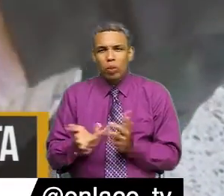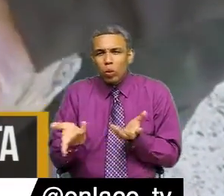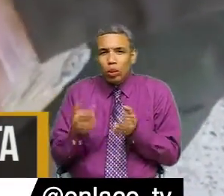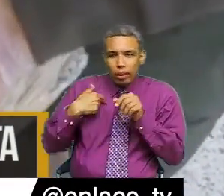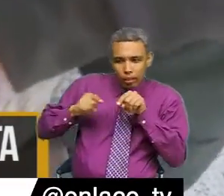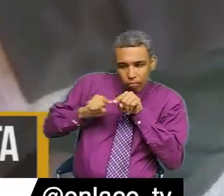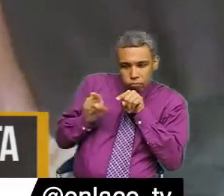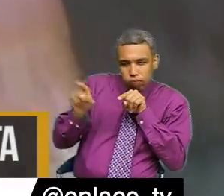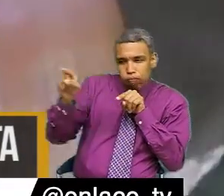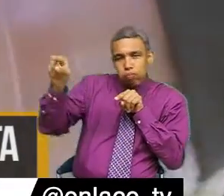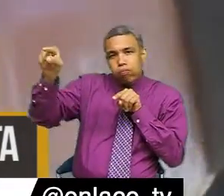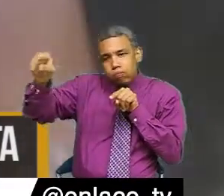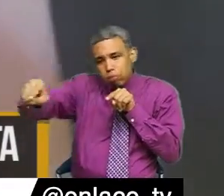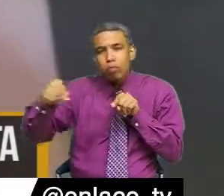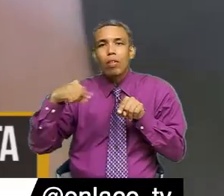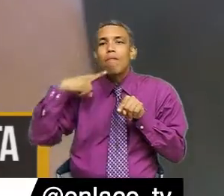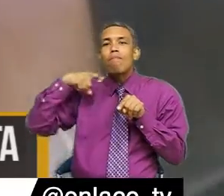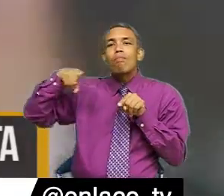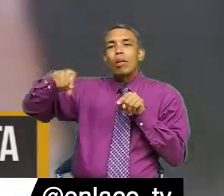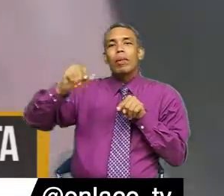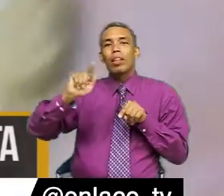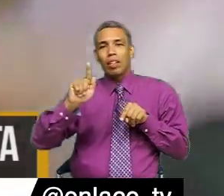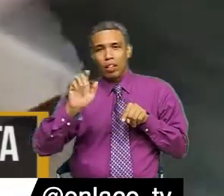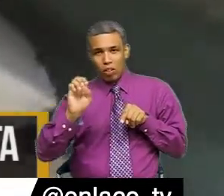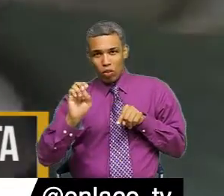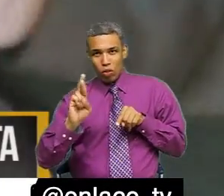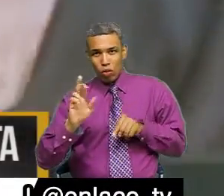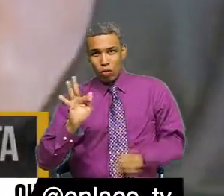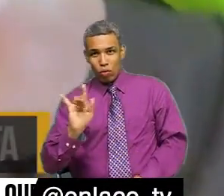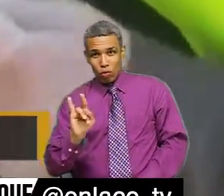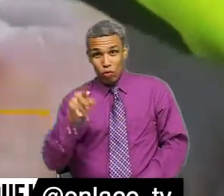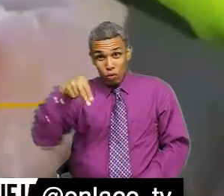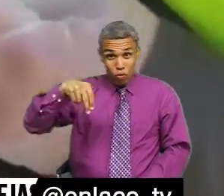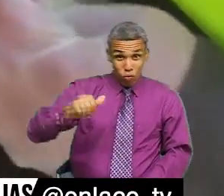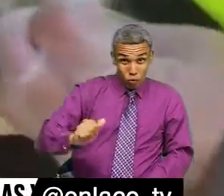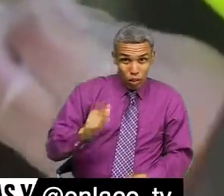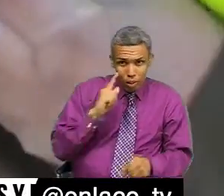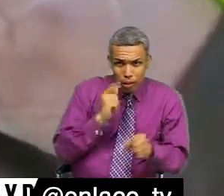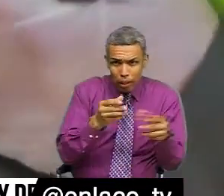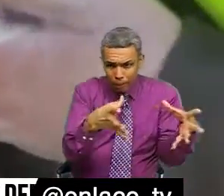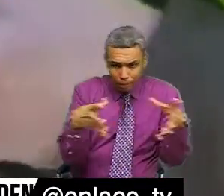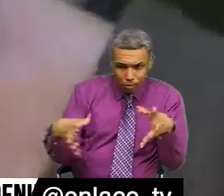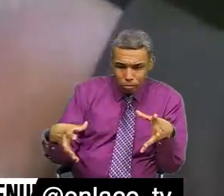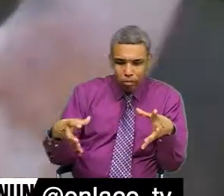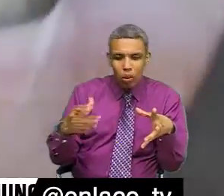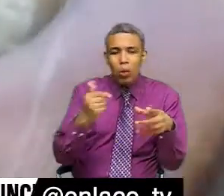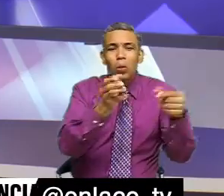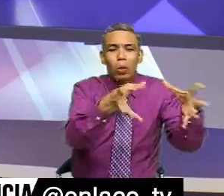vía Fortuna Bucaramanga. Las autoridades incautaron 25 kilos de marihuana.